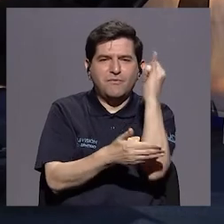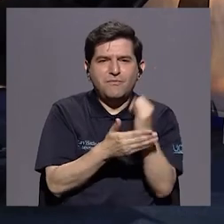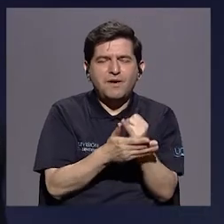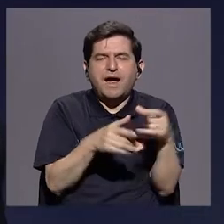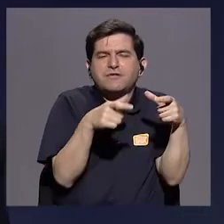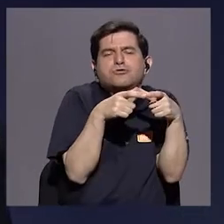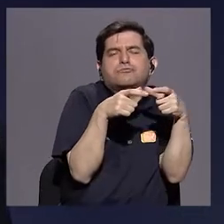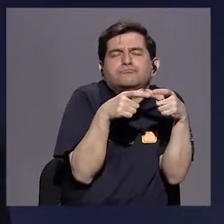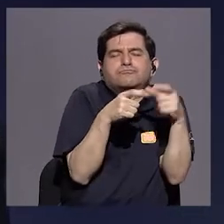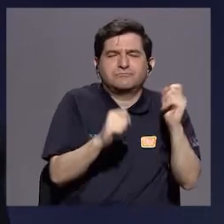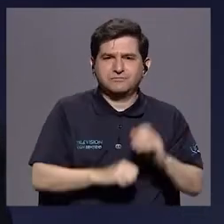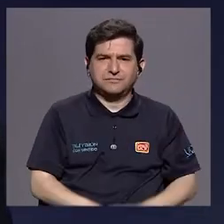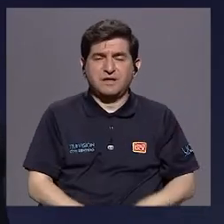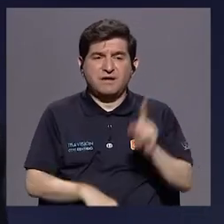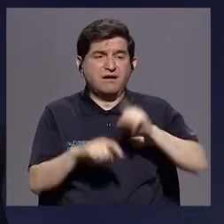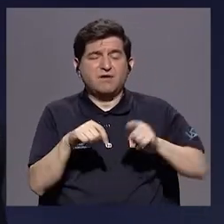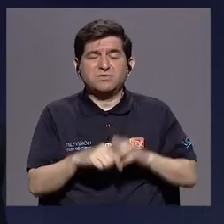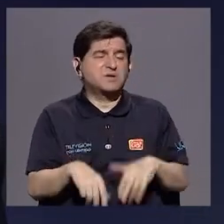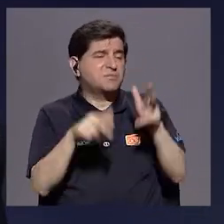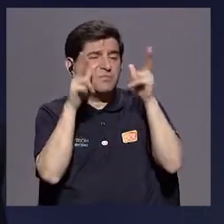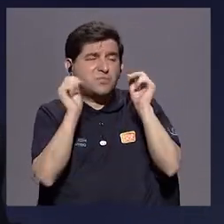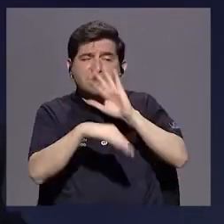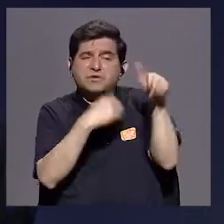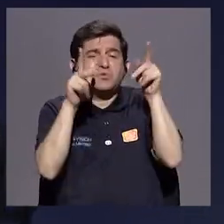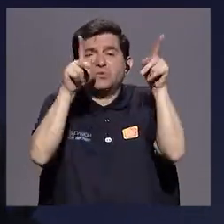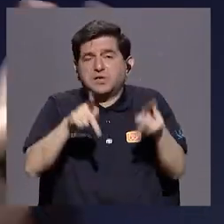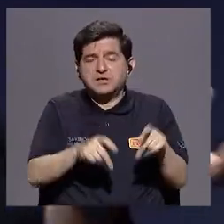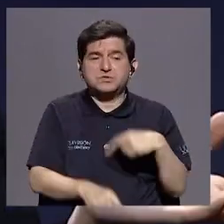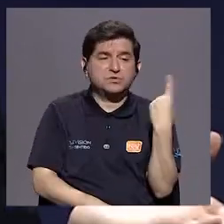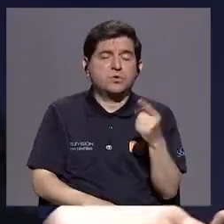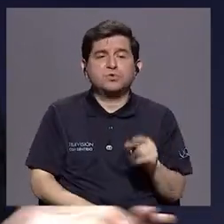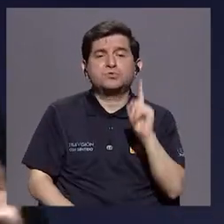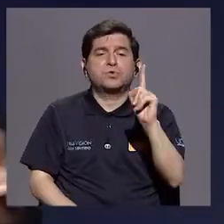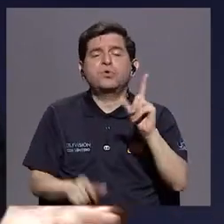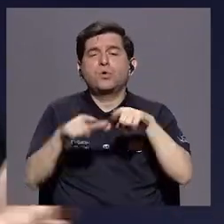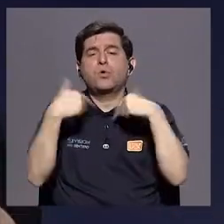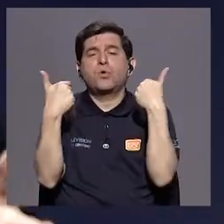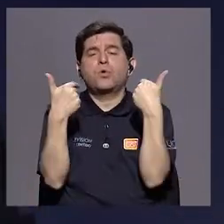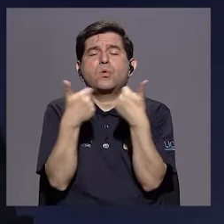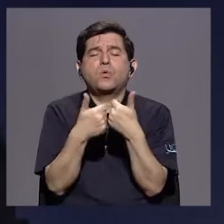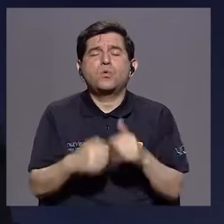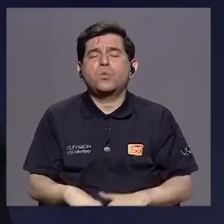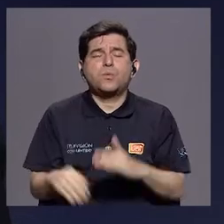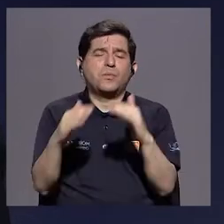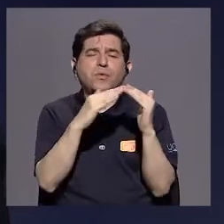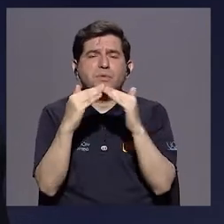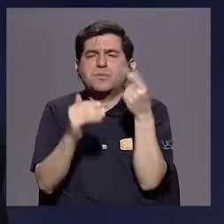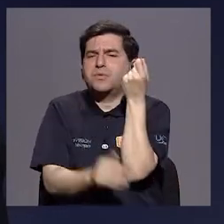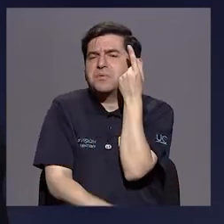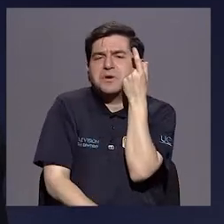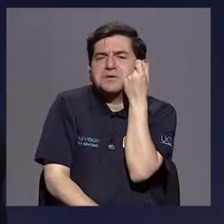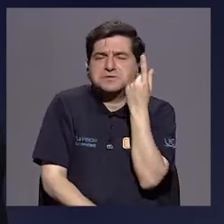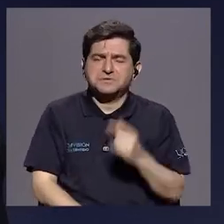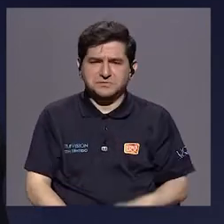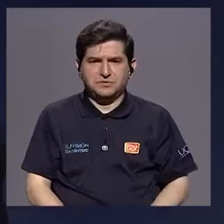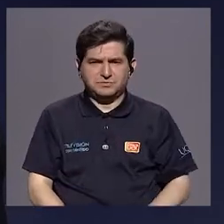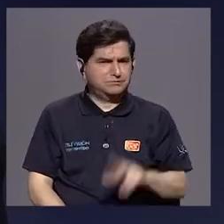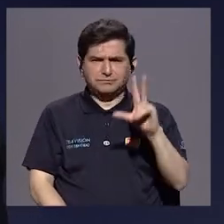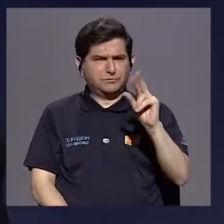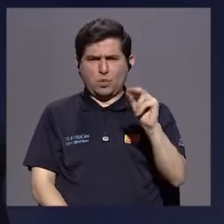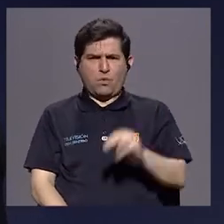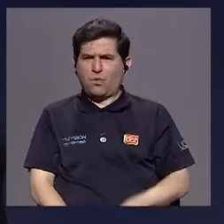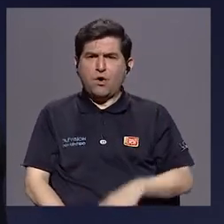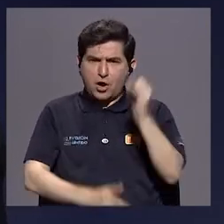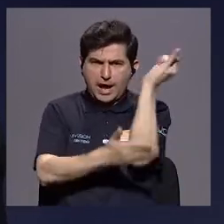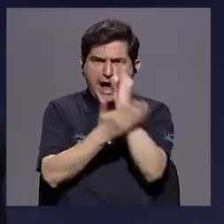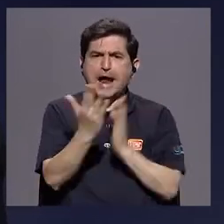que no se pueda apreciar por todo el mundo que sólo cierto tipo demográfica lo entiende sino que puede